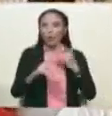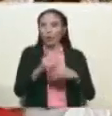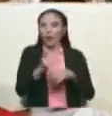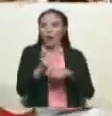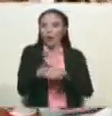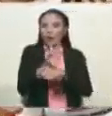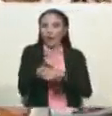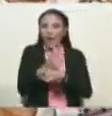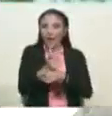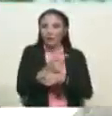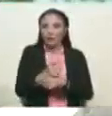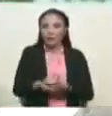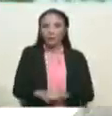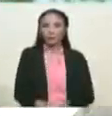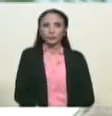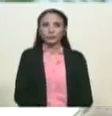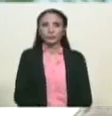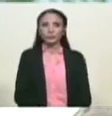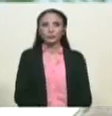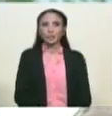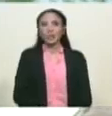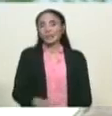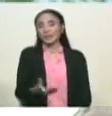Sea puerca, sea puerco.